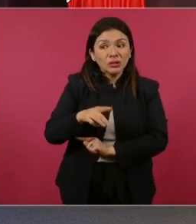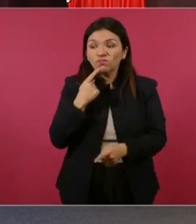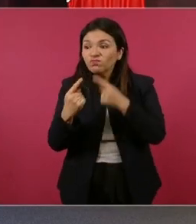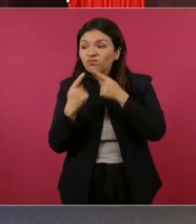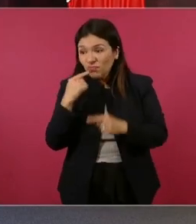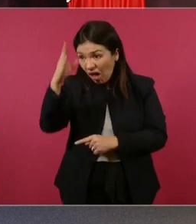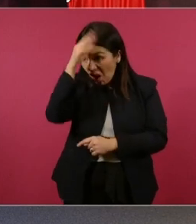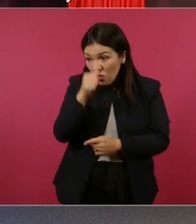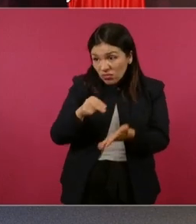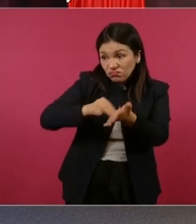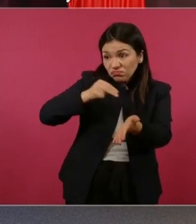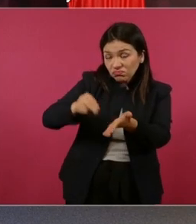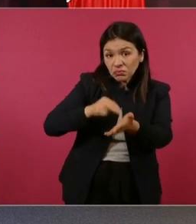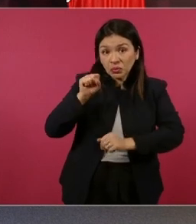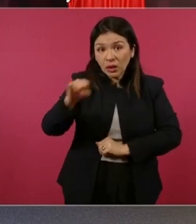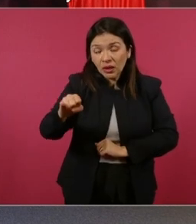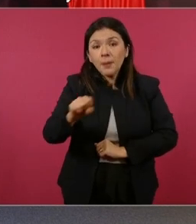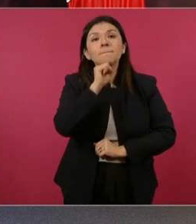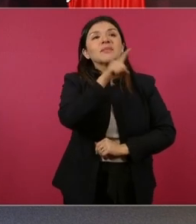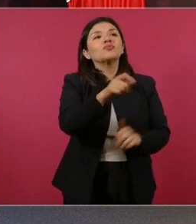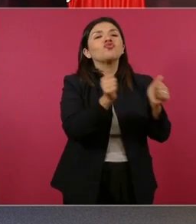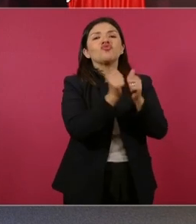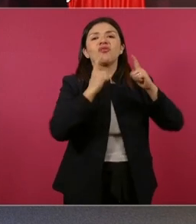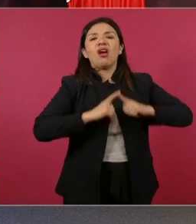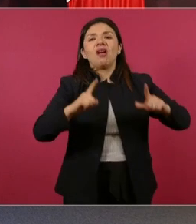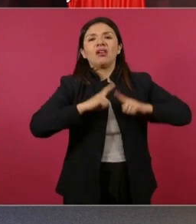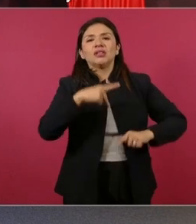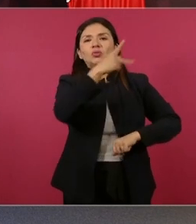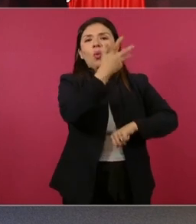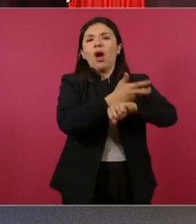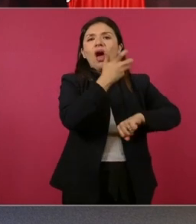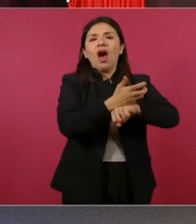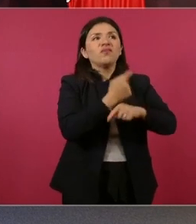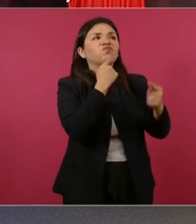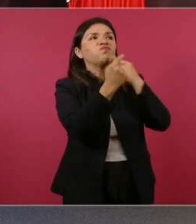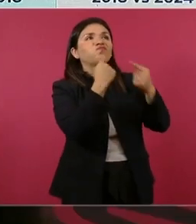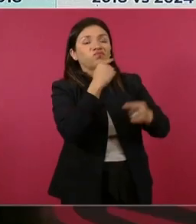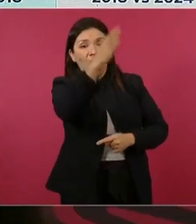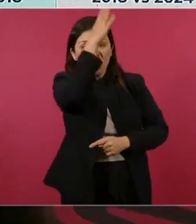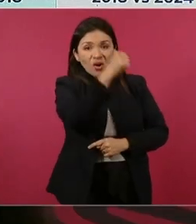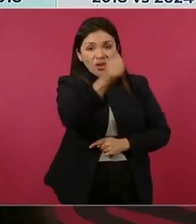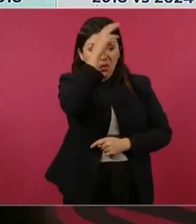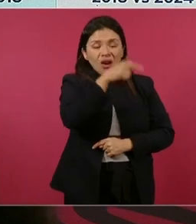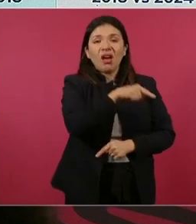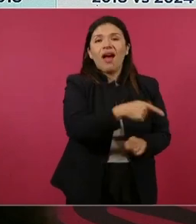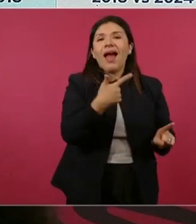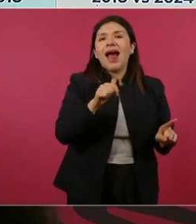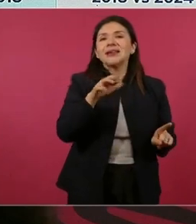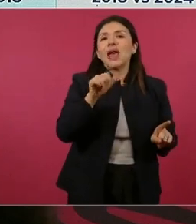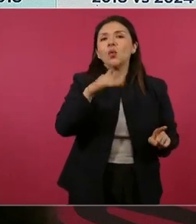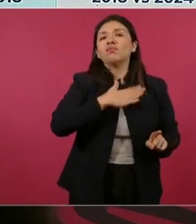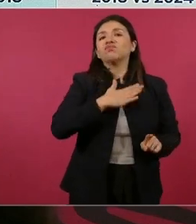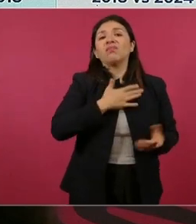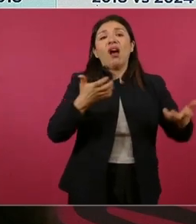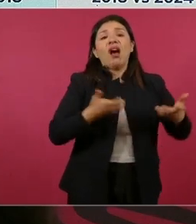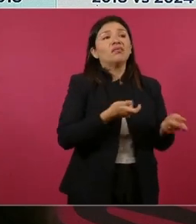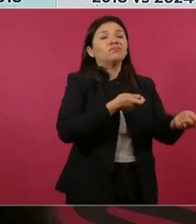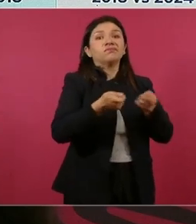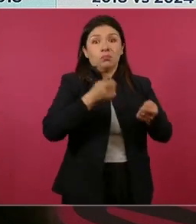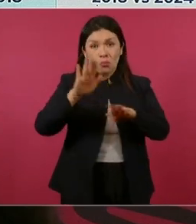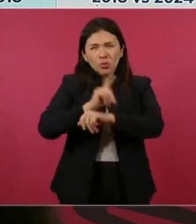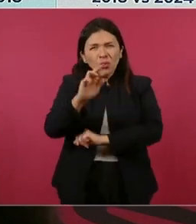sino también con agencias de Estados Unidos, Pero acuérdense ustedes que